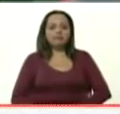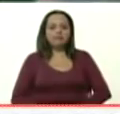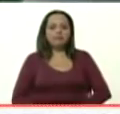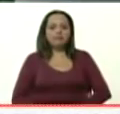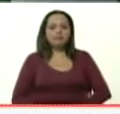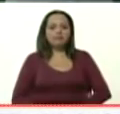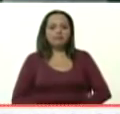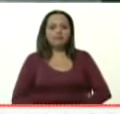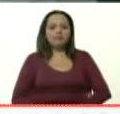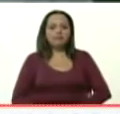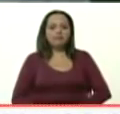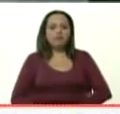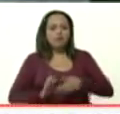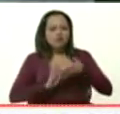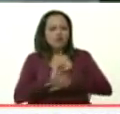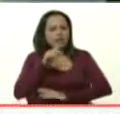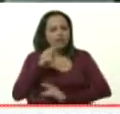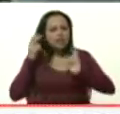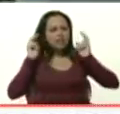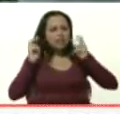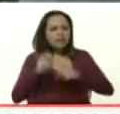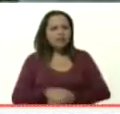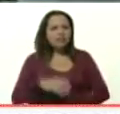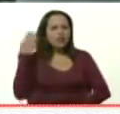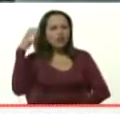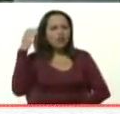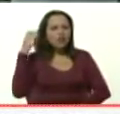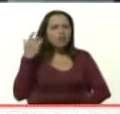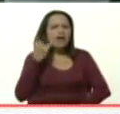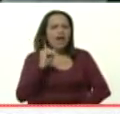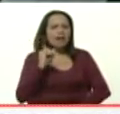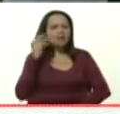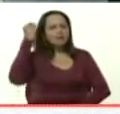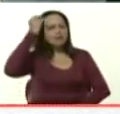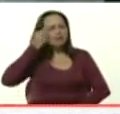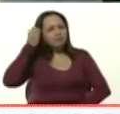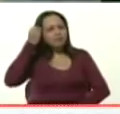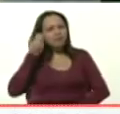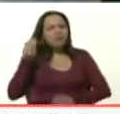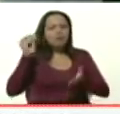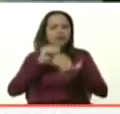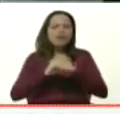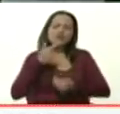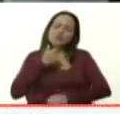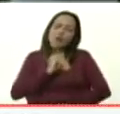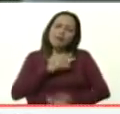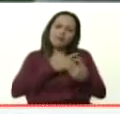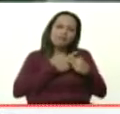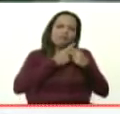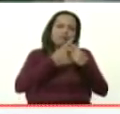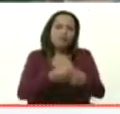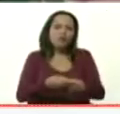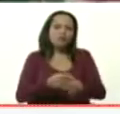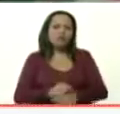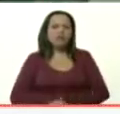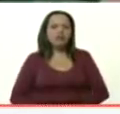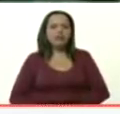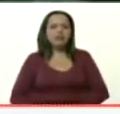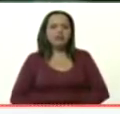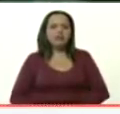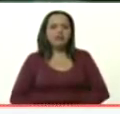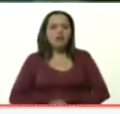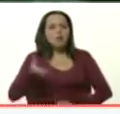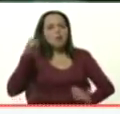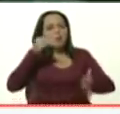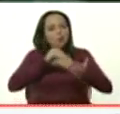este caso. Y que en Colombia haya una gran rectificación. Yo estoy dispuesto a